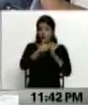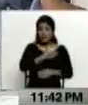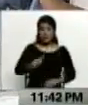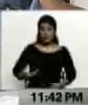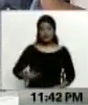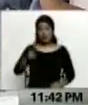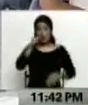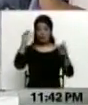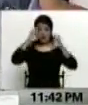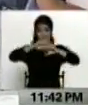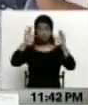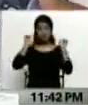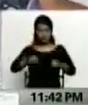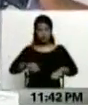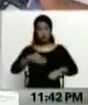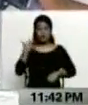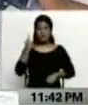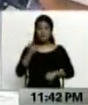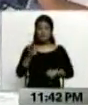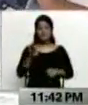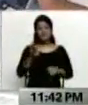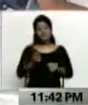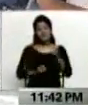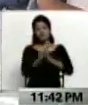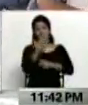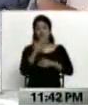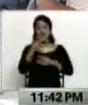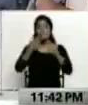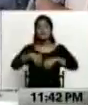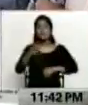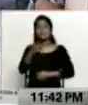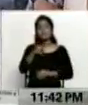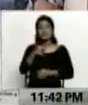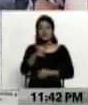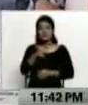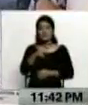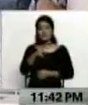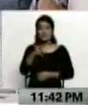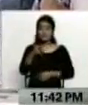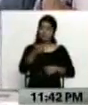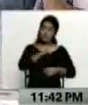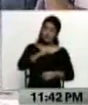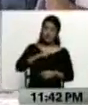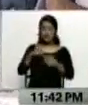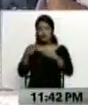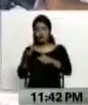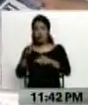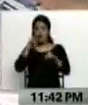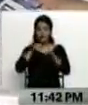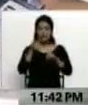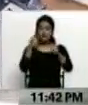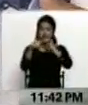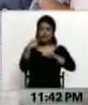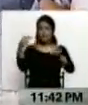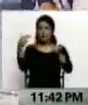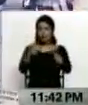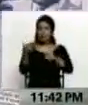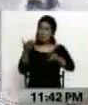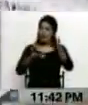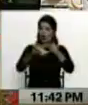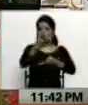el gobierno del presidente Carlos Andrés Pérez se vea obligado a acceder a la Constitución de empresas mixtas para la colocación y venta en los